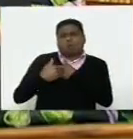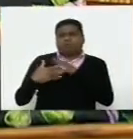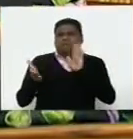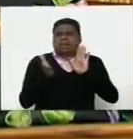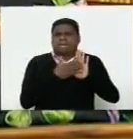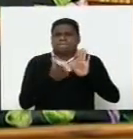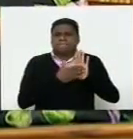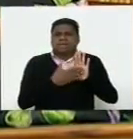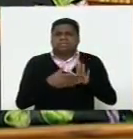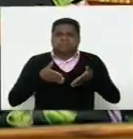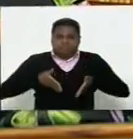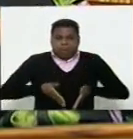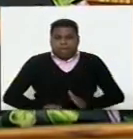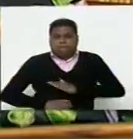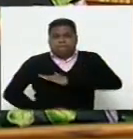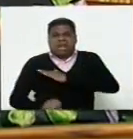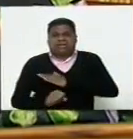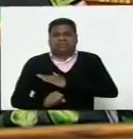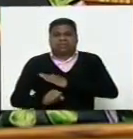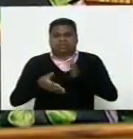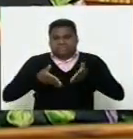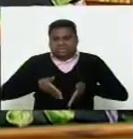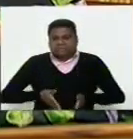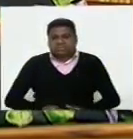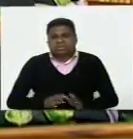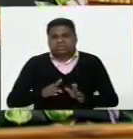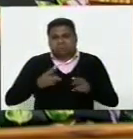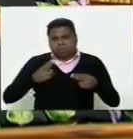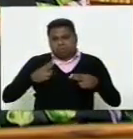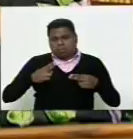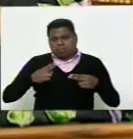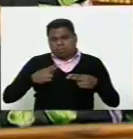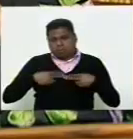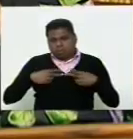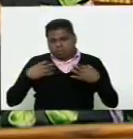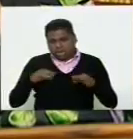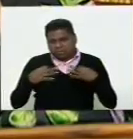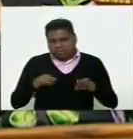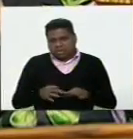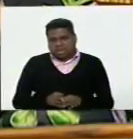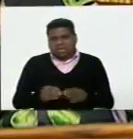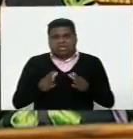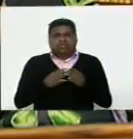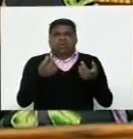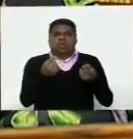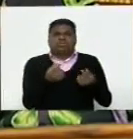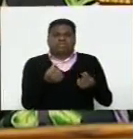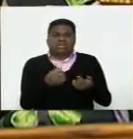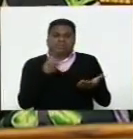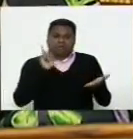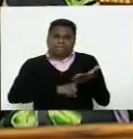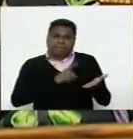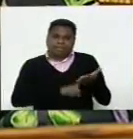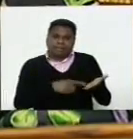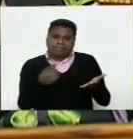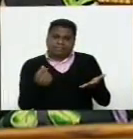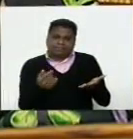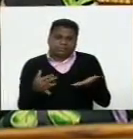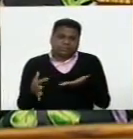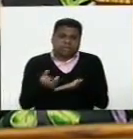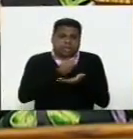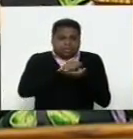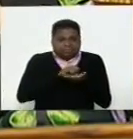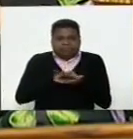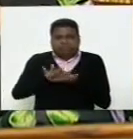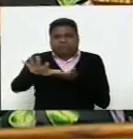del parto y el nacimiento humanizado. Los recursos provenientes de las multas serán